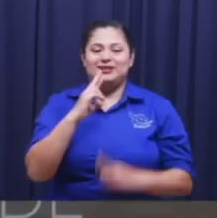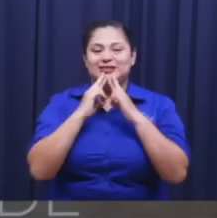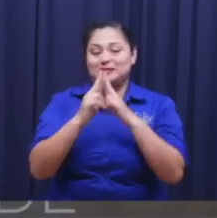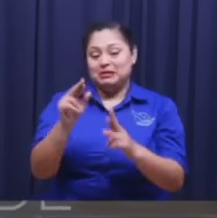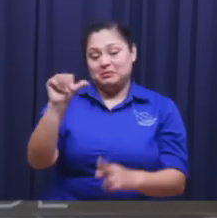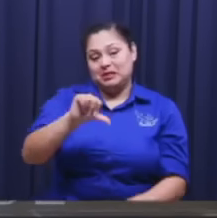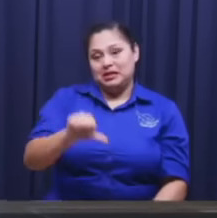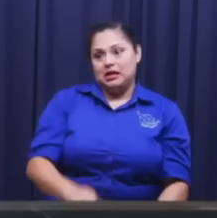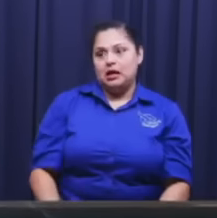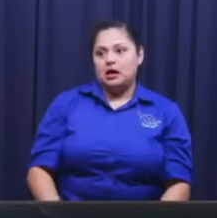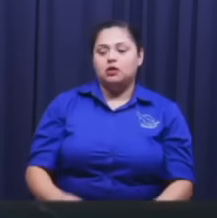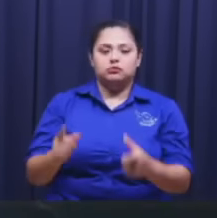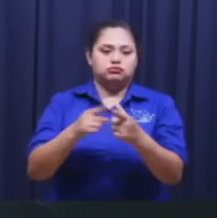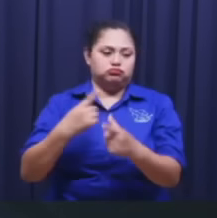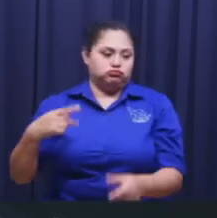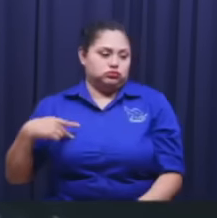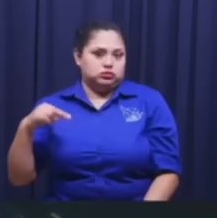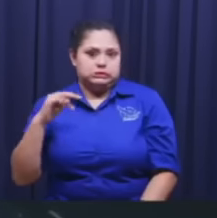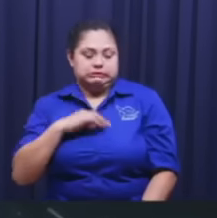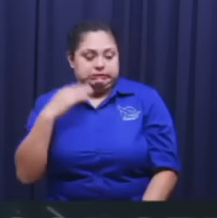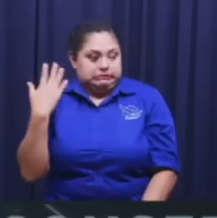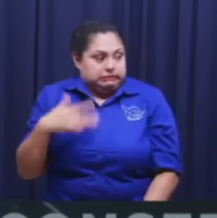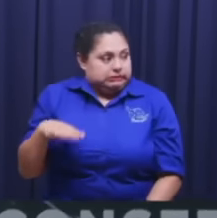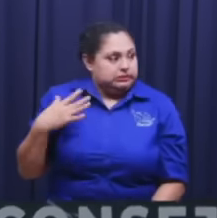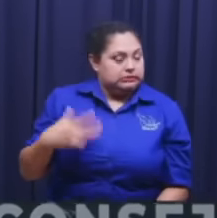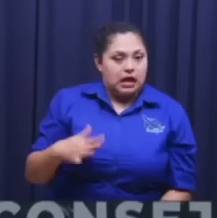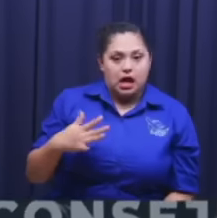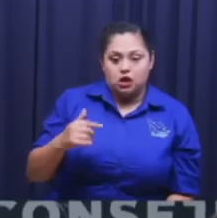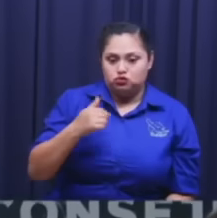Sí, con nosotros, hermano, olvídese.